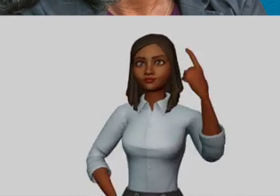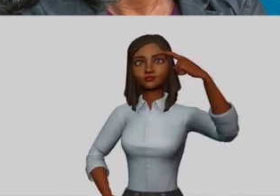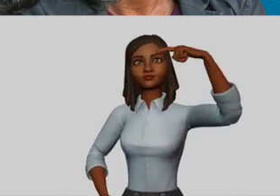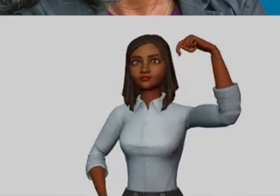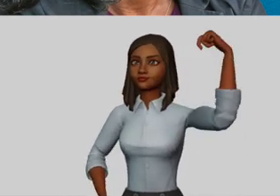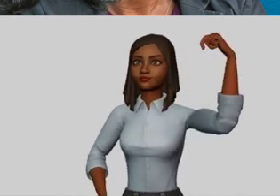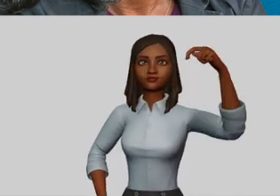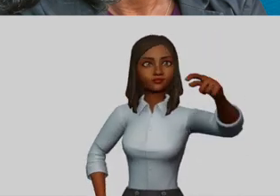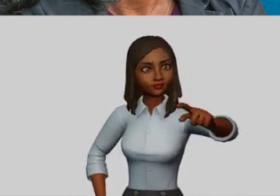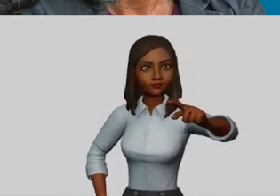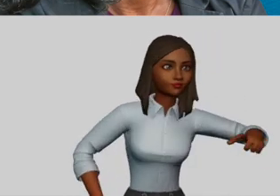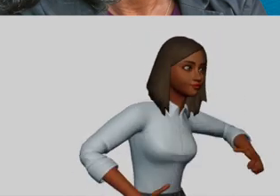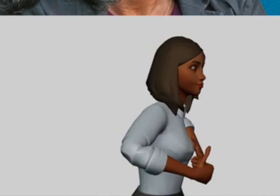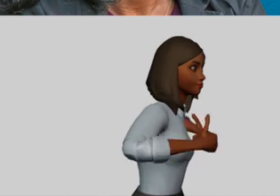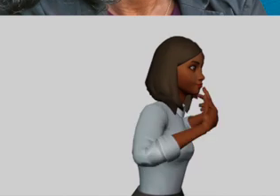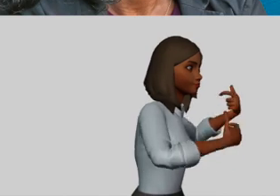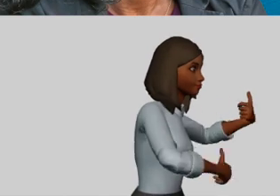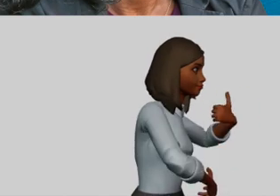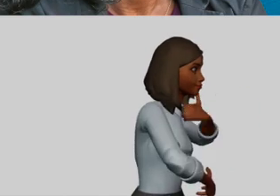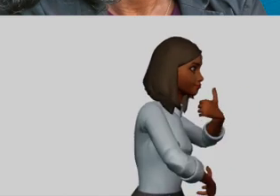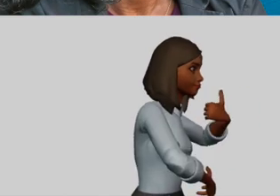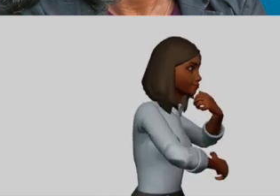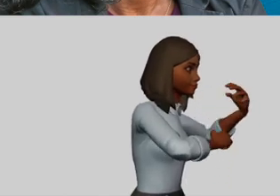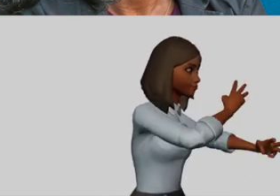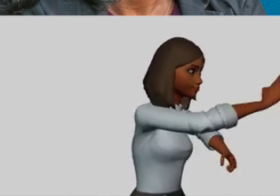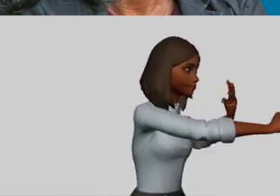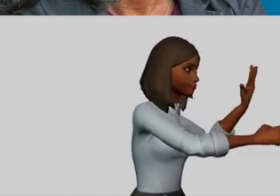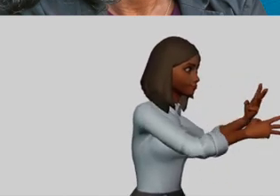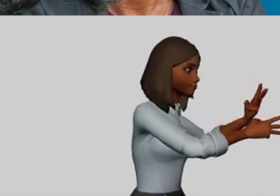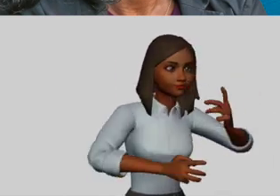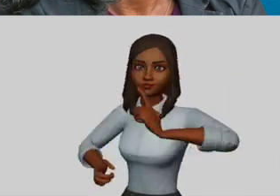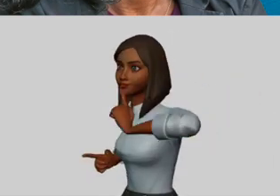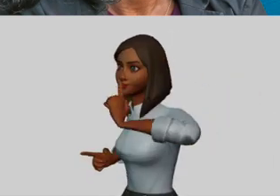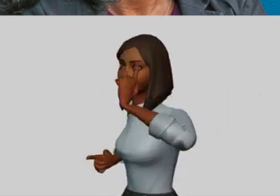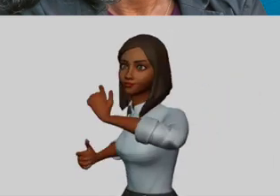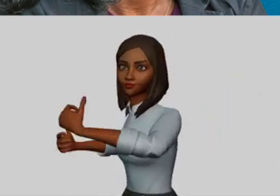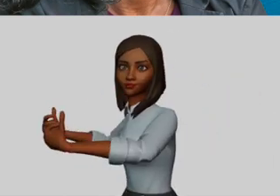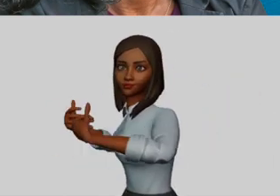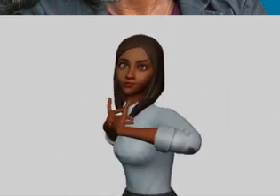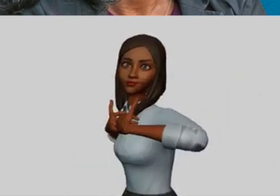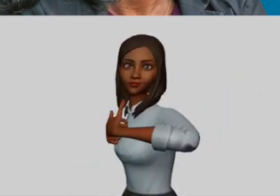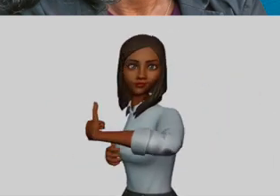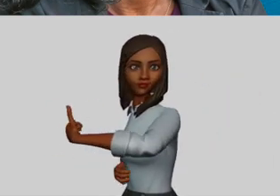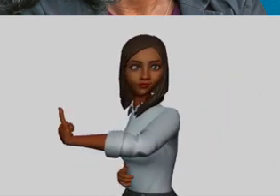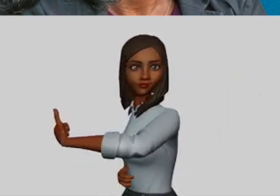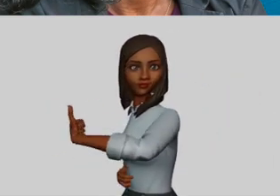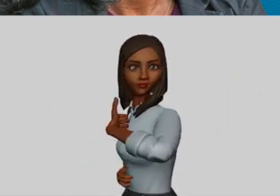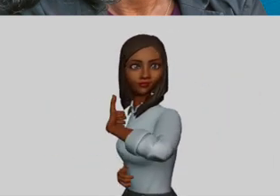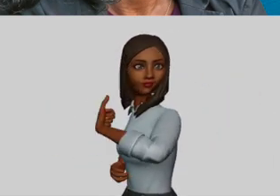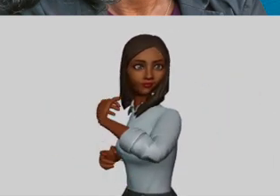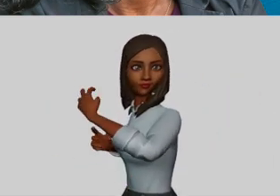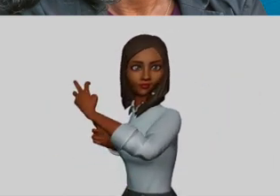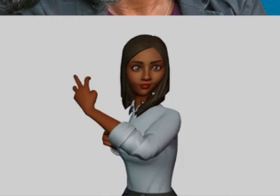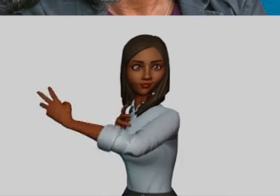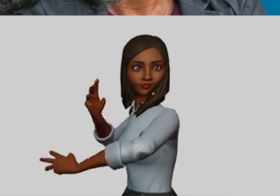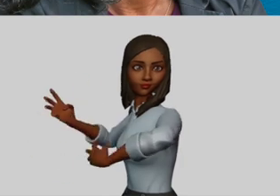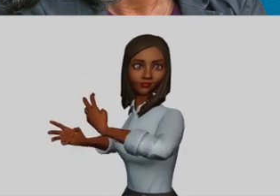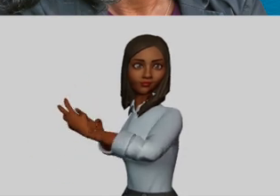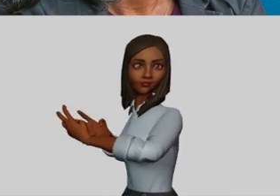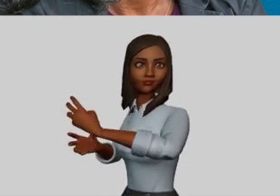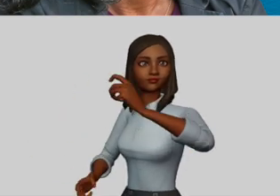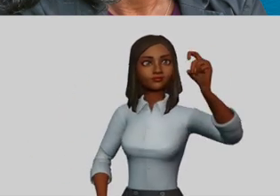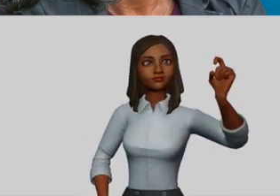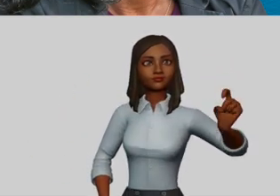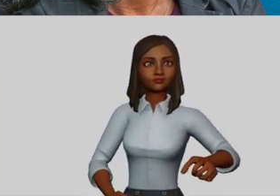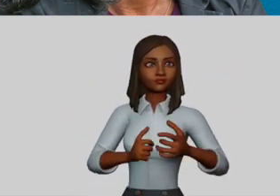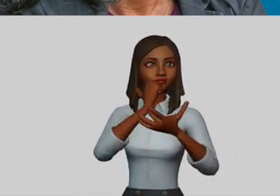que se va a comenzar a hacer bien. Pero precisamente, o sea, fíjate lo normalizado que está, que nosotros decimos personas normales